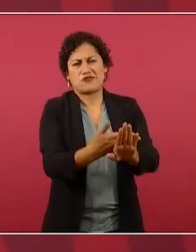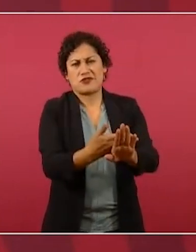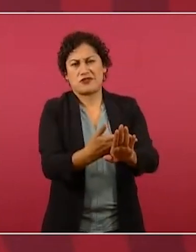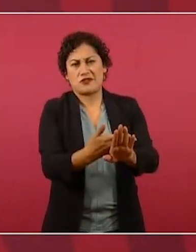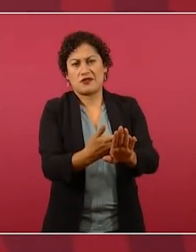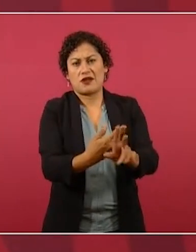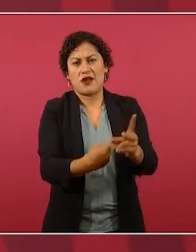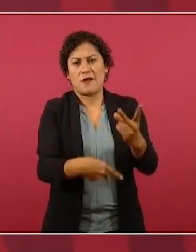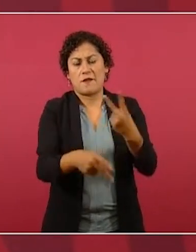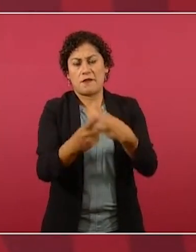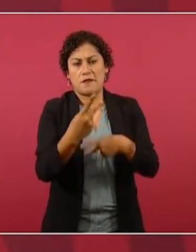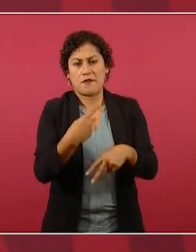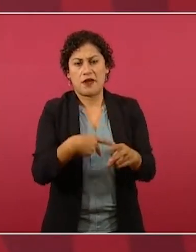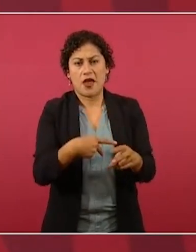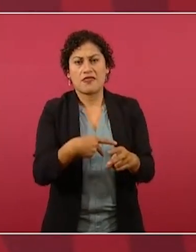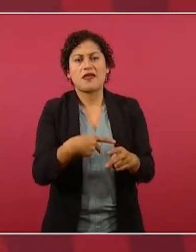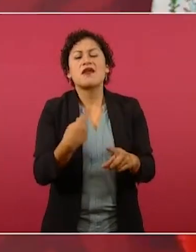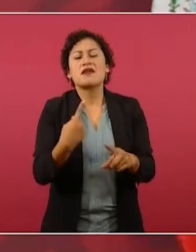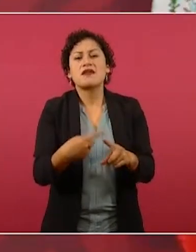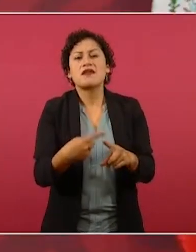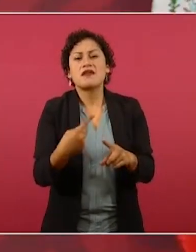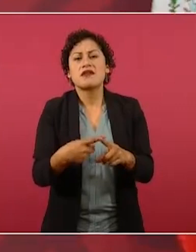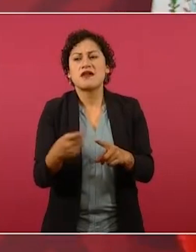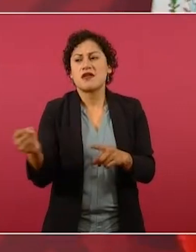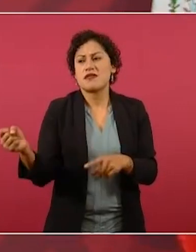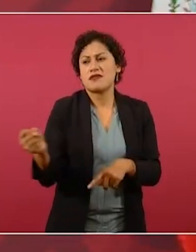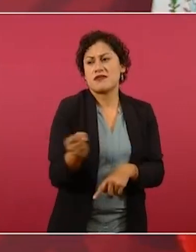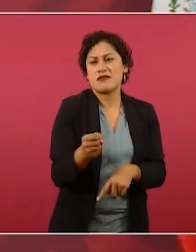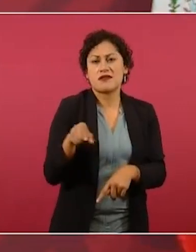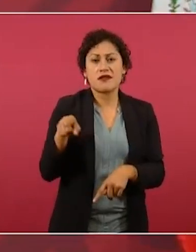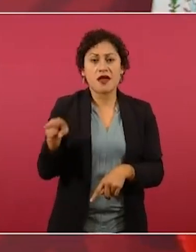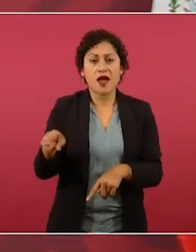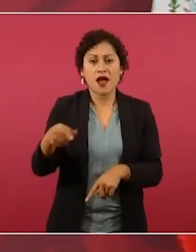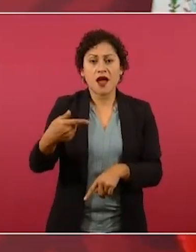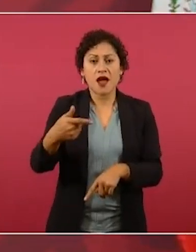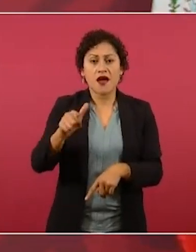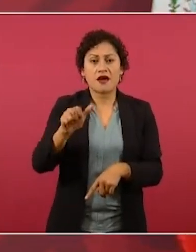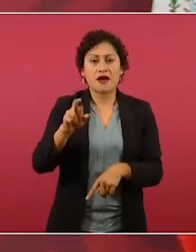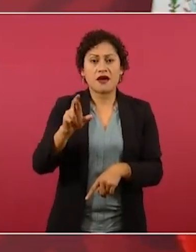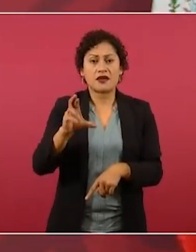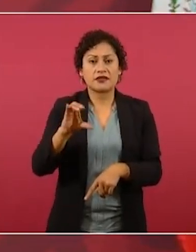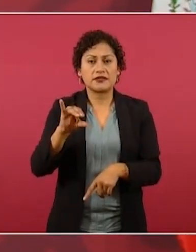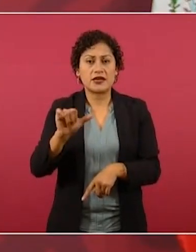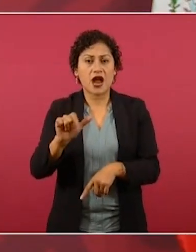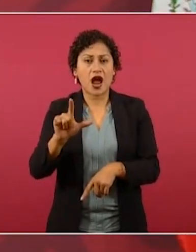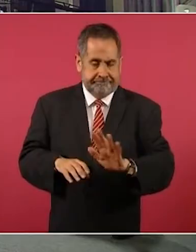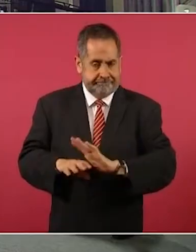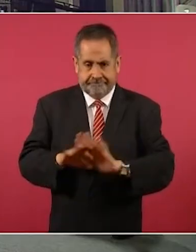convierte en su brazo derecho a García Luna, que está en la cárcel,